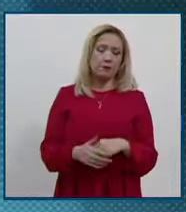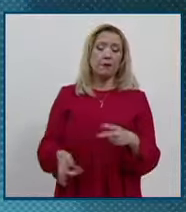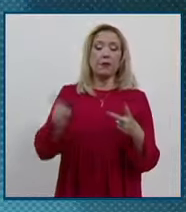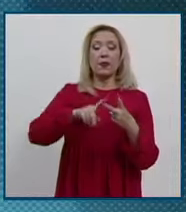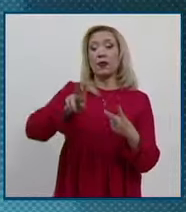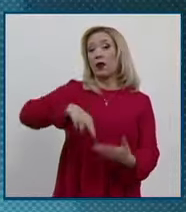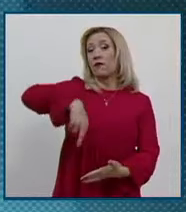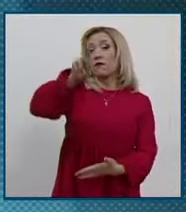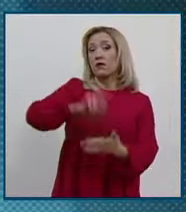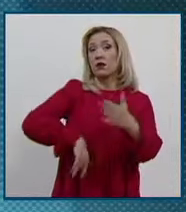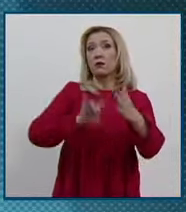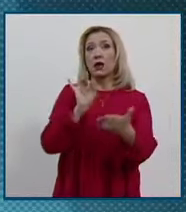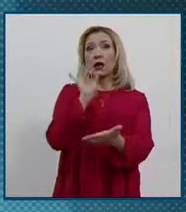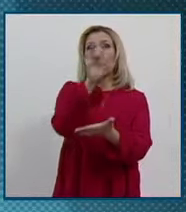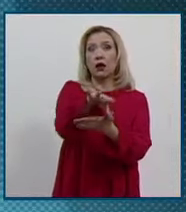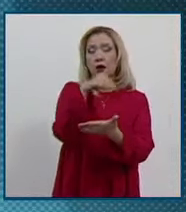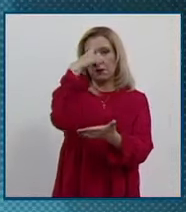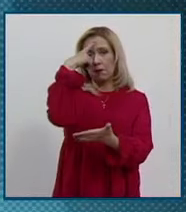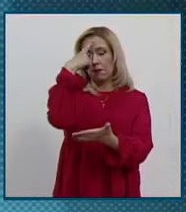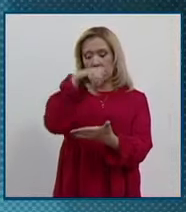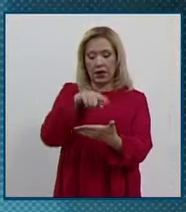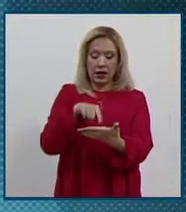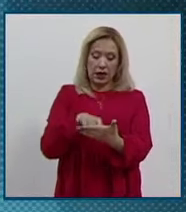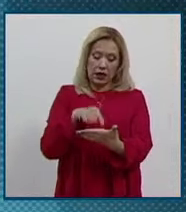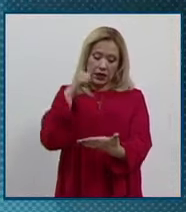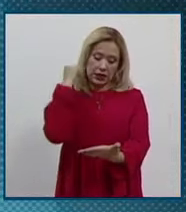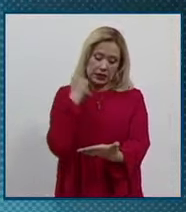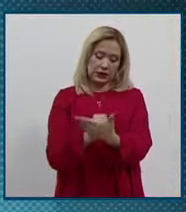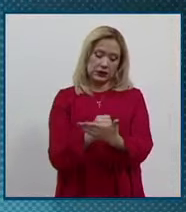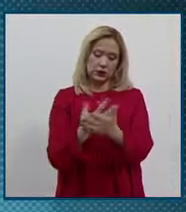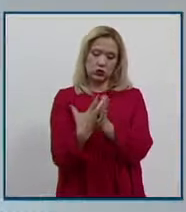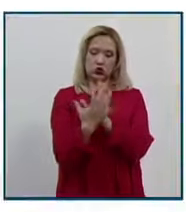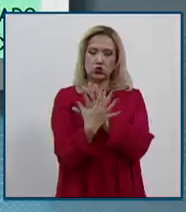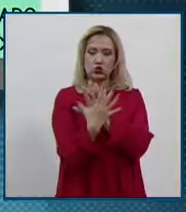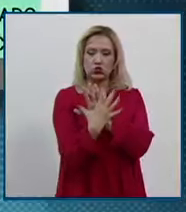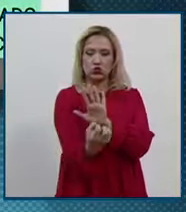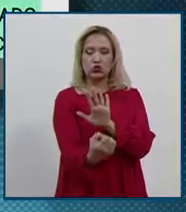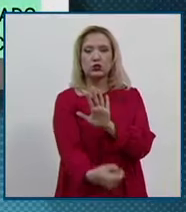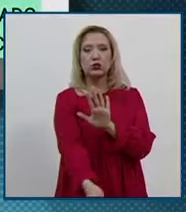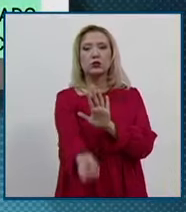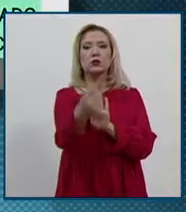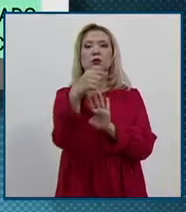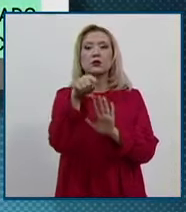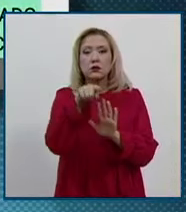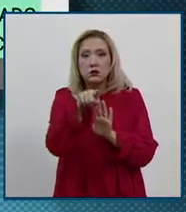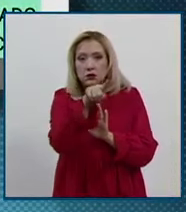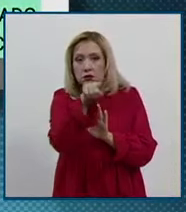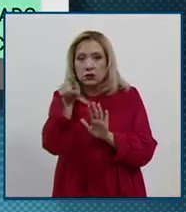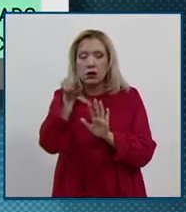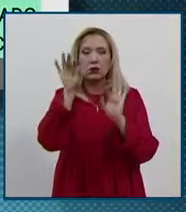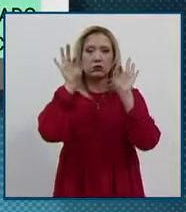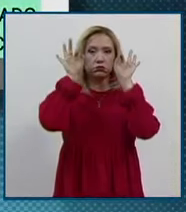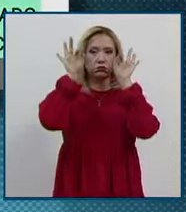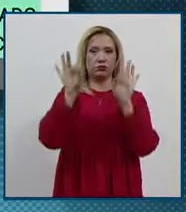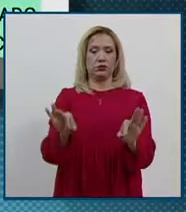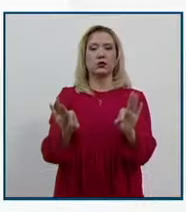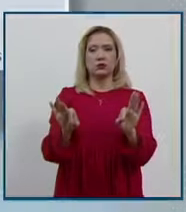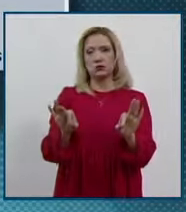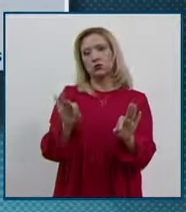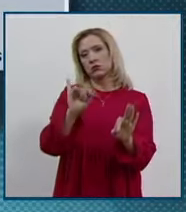es innecesario que el sello impreso derivado de dicha firma contenga los datos del certificado que la